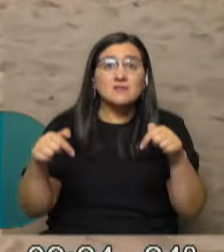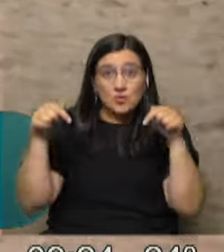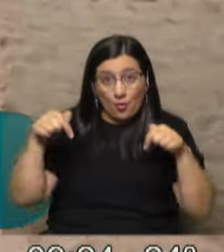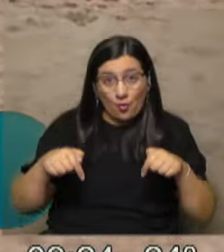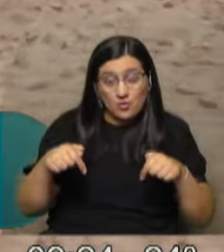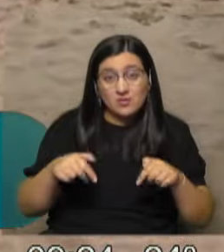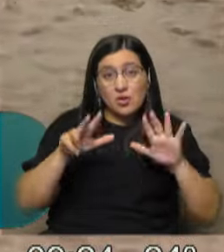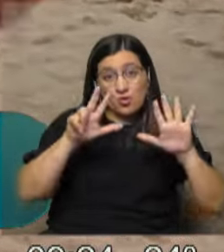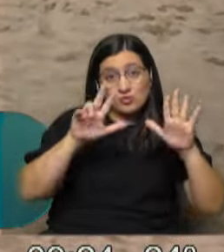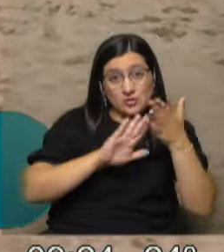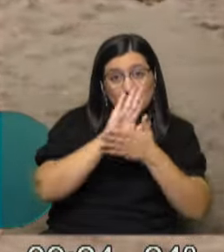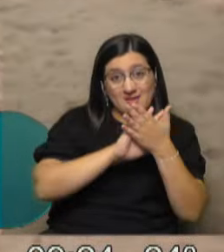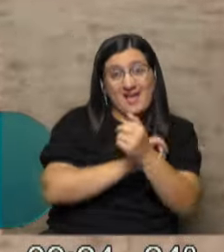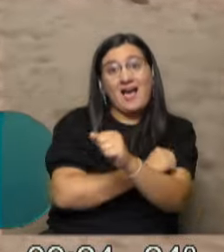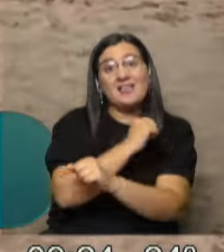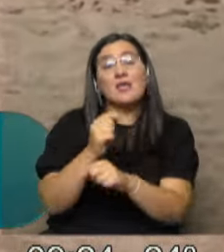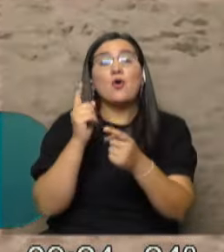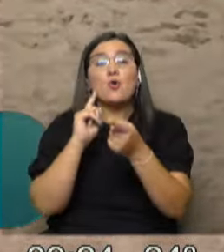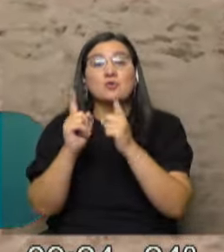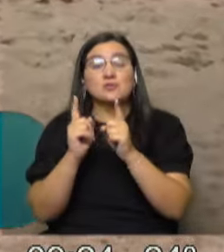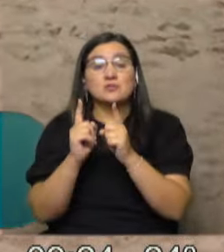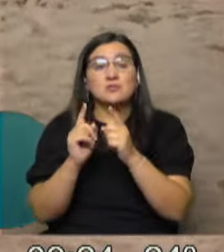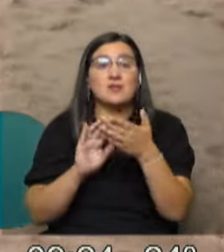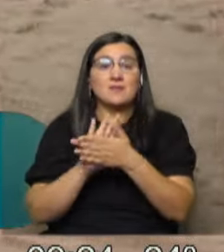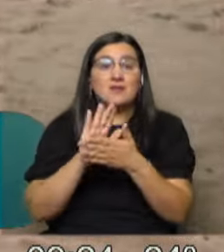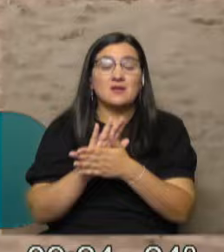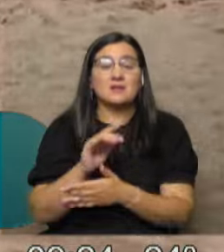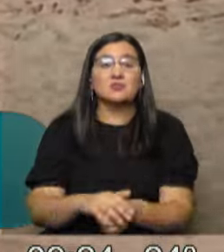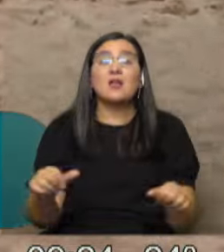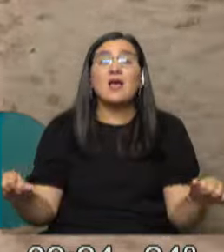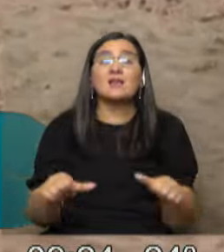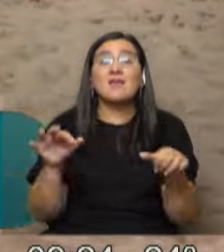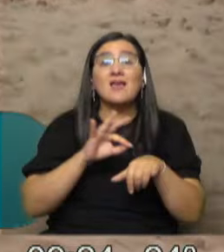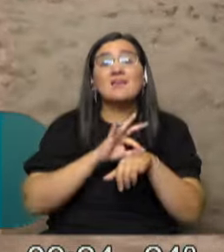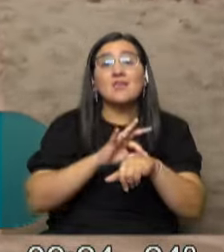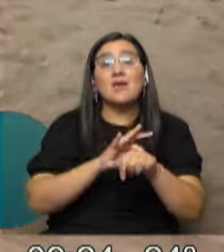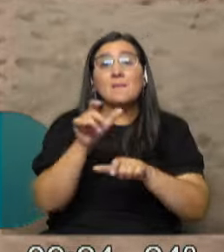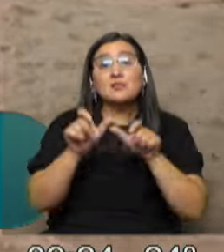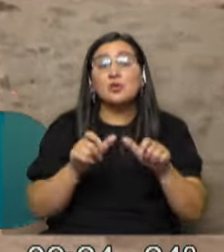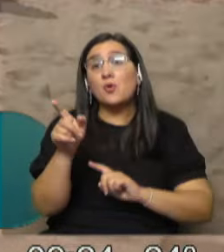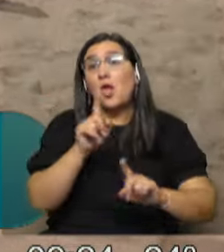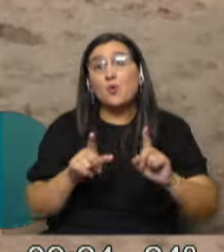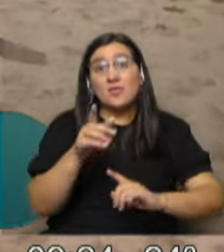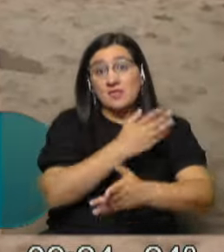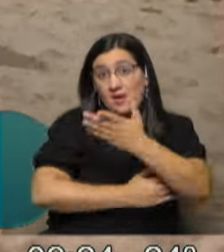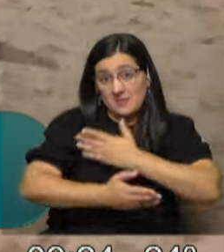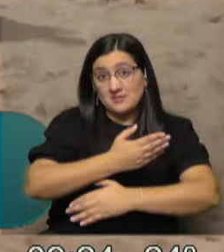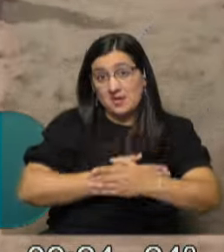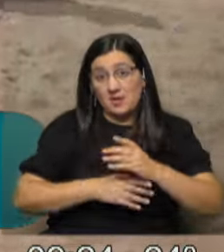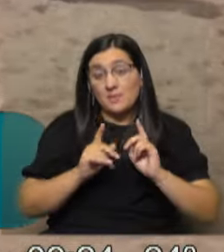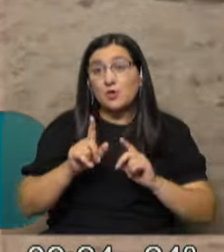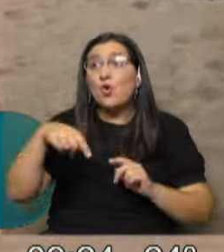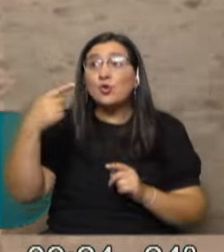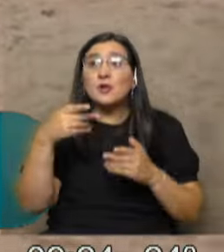de 8 de la mañana a 11. Son actividades direccionadas a personas que tienen algún tipo de discapacidad, pero en el resto de las playas